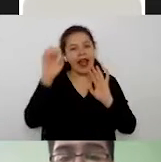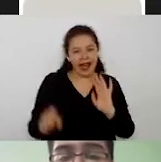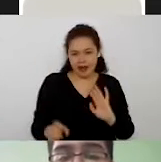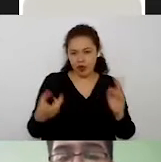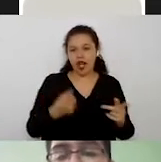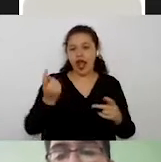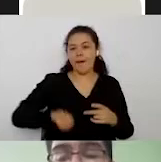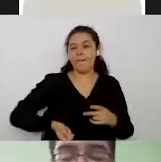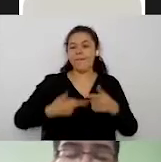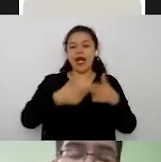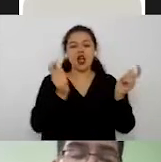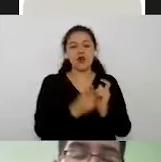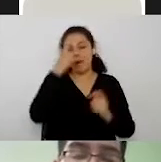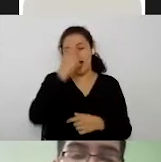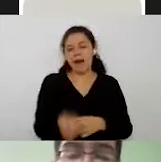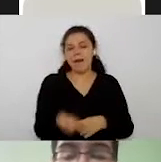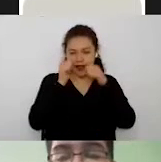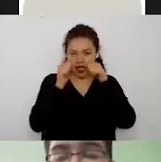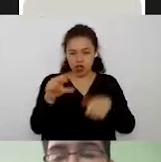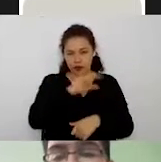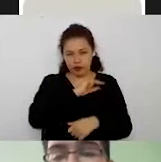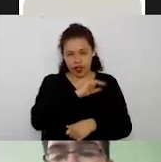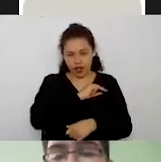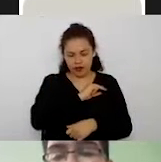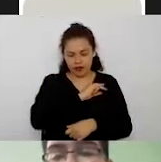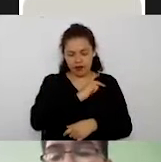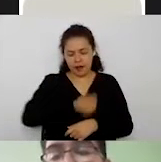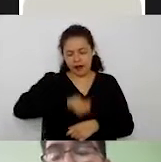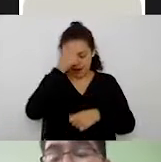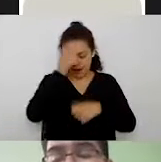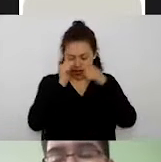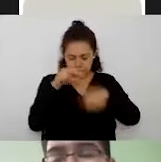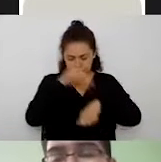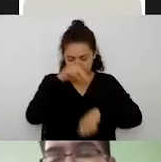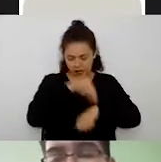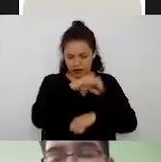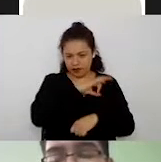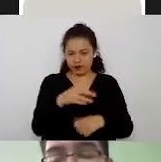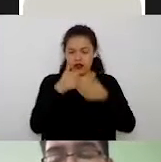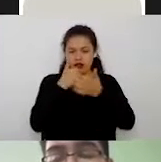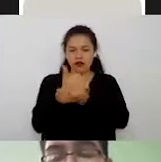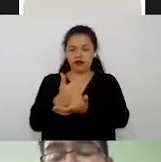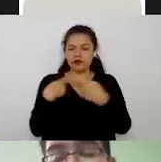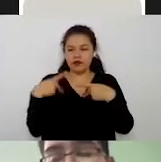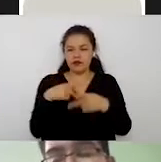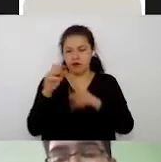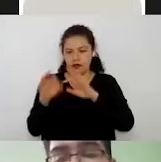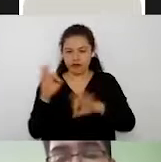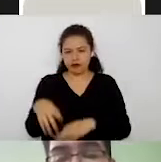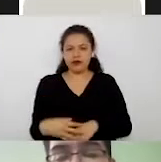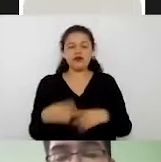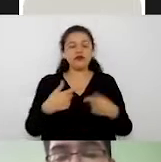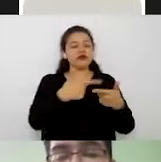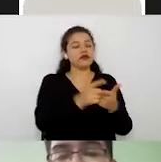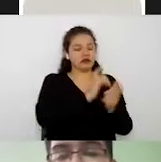Primeros Auxilios, pues tratar de ayudar a la persona que se lastimó. Pero entonces, ¿qué haría la Brigada de Comunicación? Uno, es